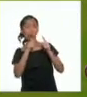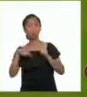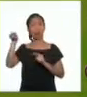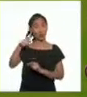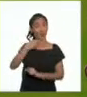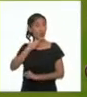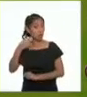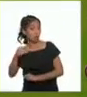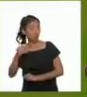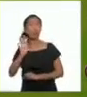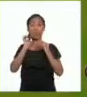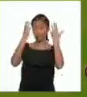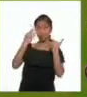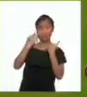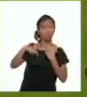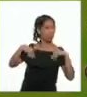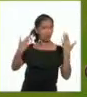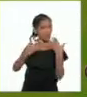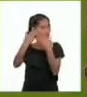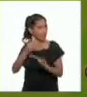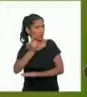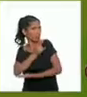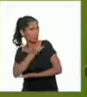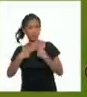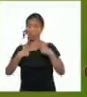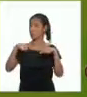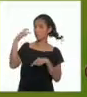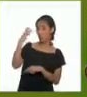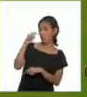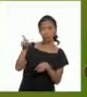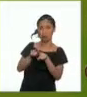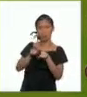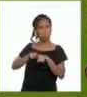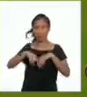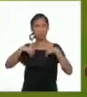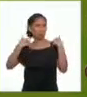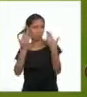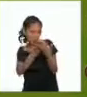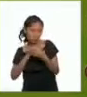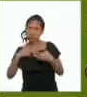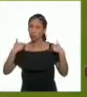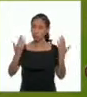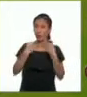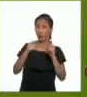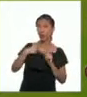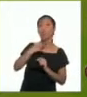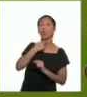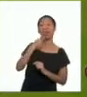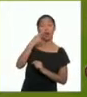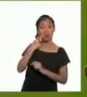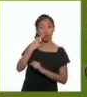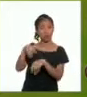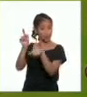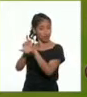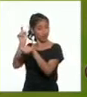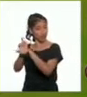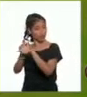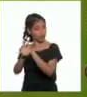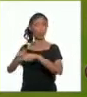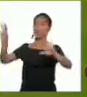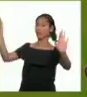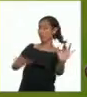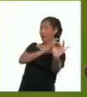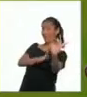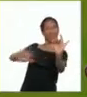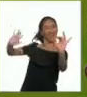mujeres ni siquiera podían estudiar mi papá tampoco pudo estudiar pero mi abuelo le enseñó a ser feliz tocando música yuchana